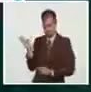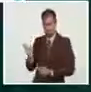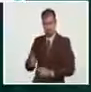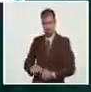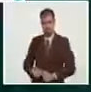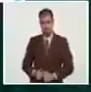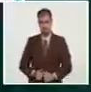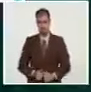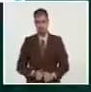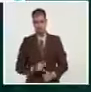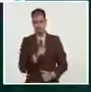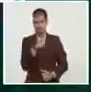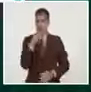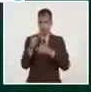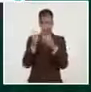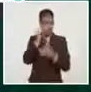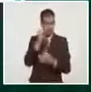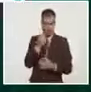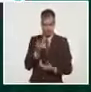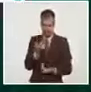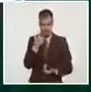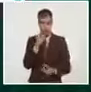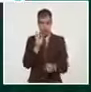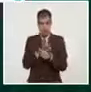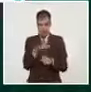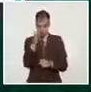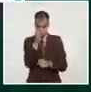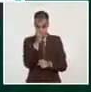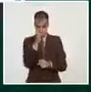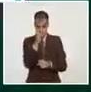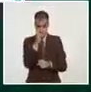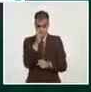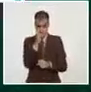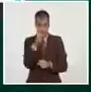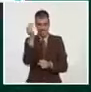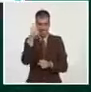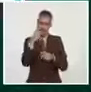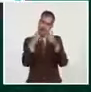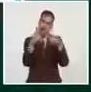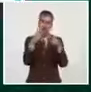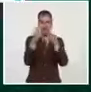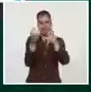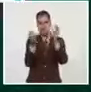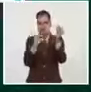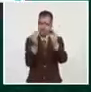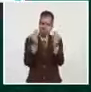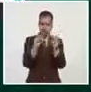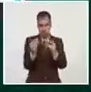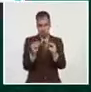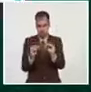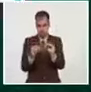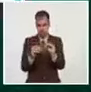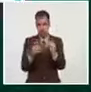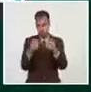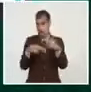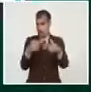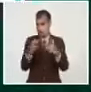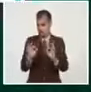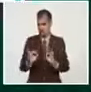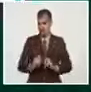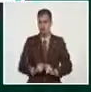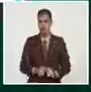Mira, algo importante, cuando vayan a grabarlo, en términos incluso estéticos, hagan esto, África. Antes le dices,